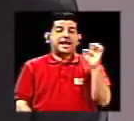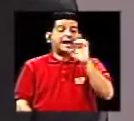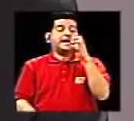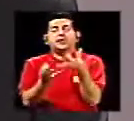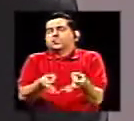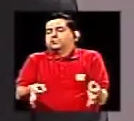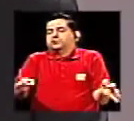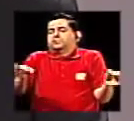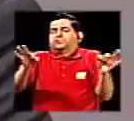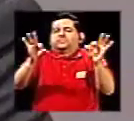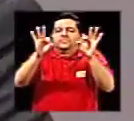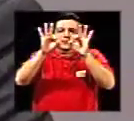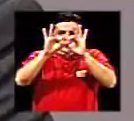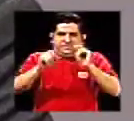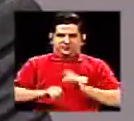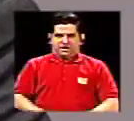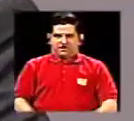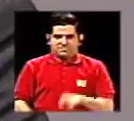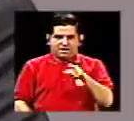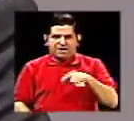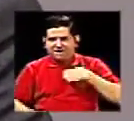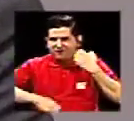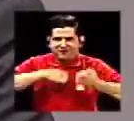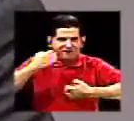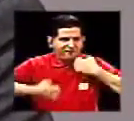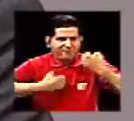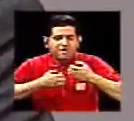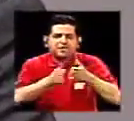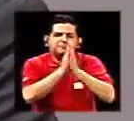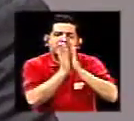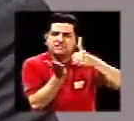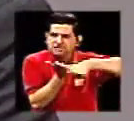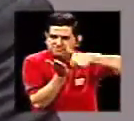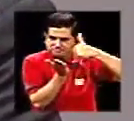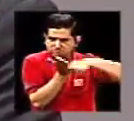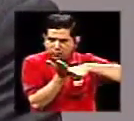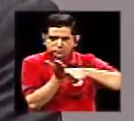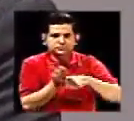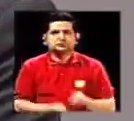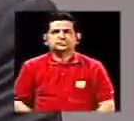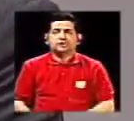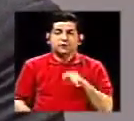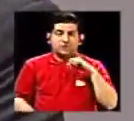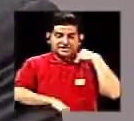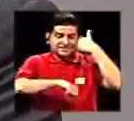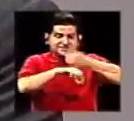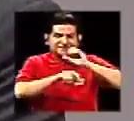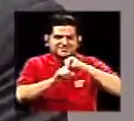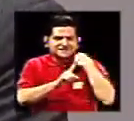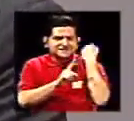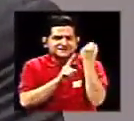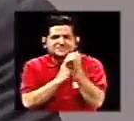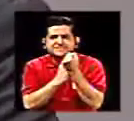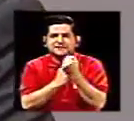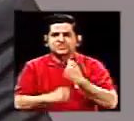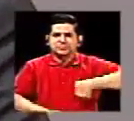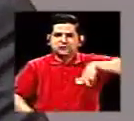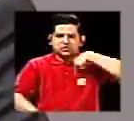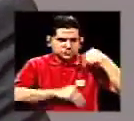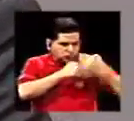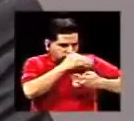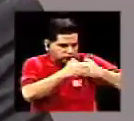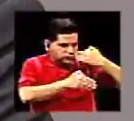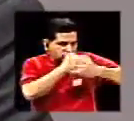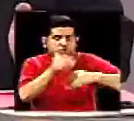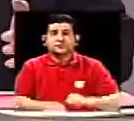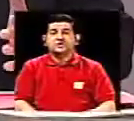vital. Y enero era vital para emocionar, para pedir el voto, para crear toda esta condición que fuimos creando. Entonces, y esa